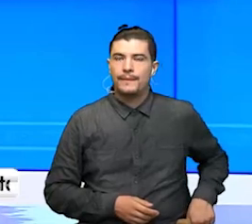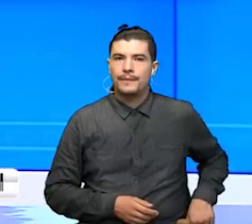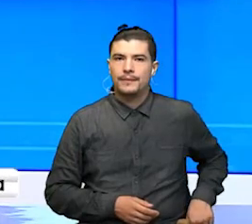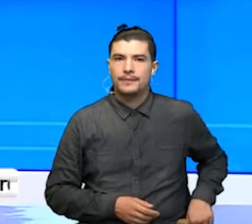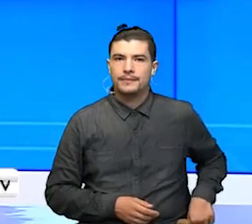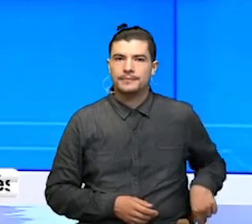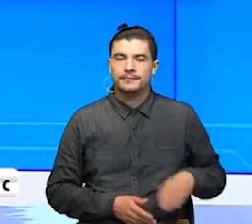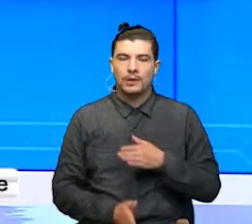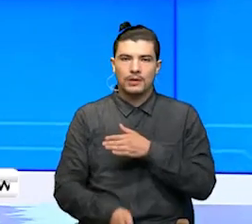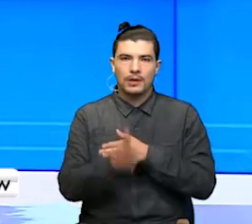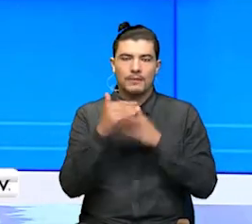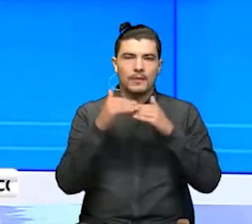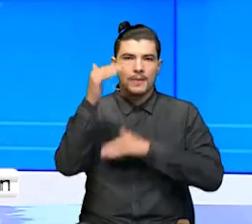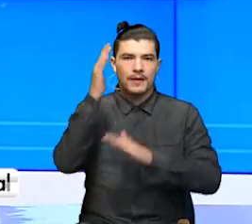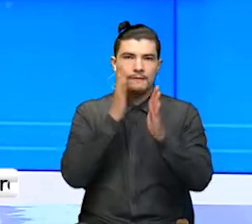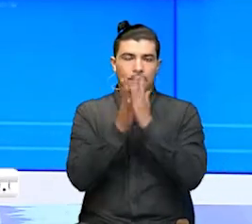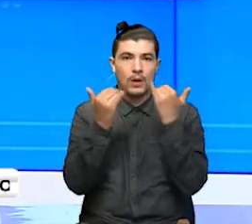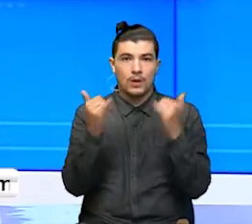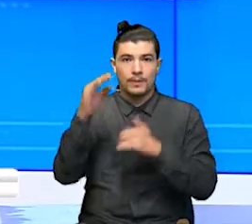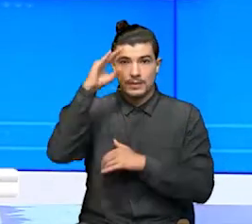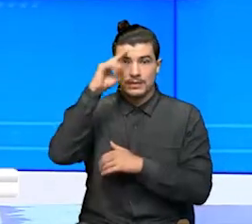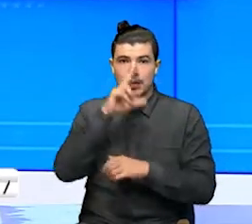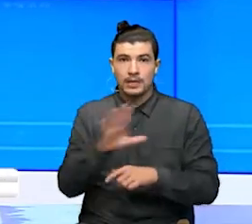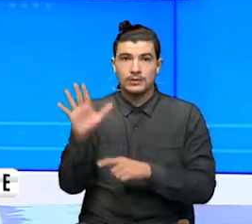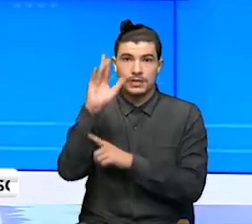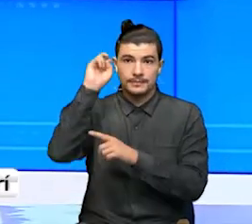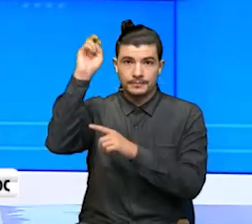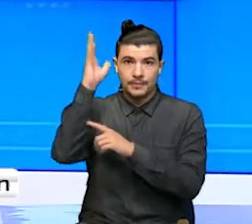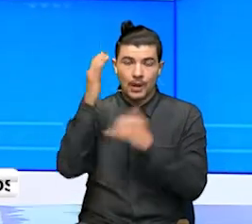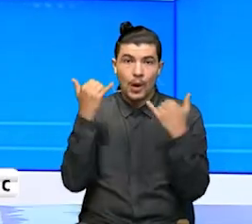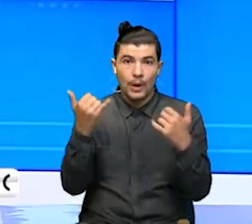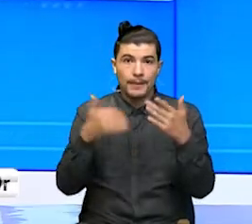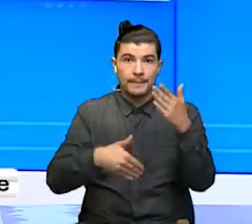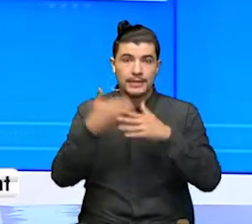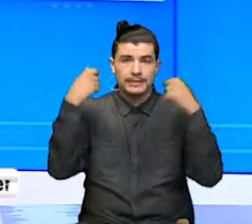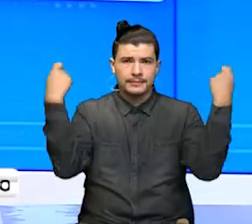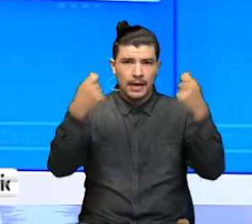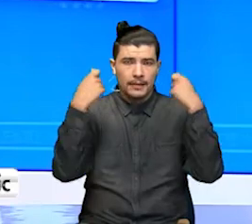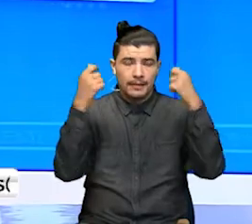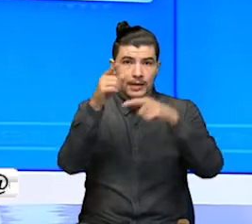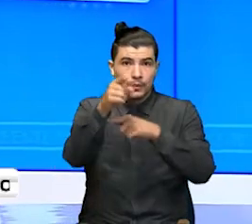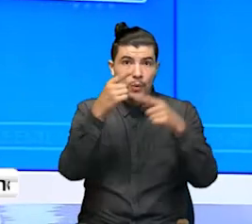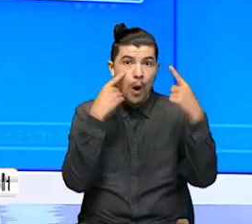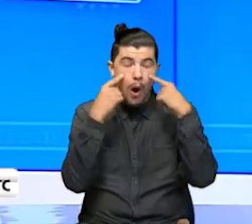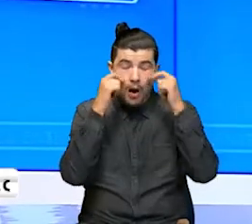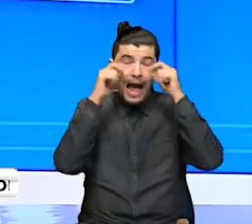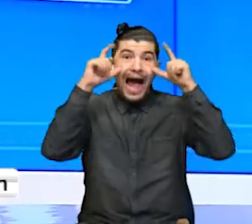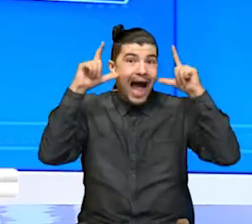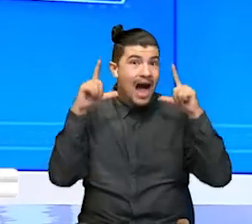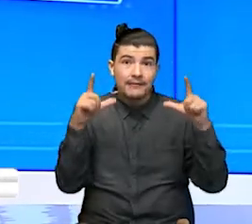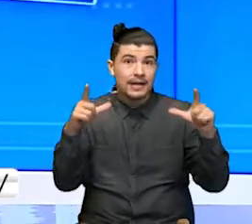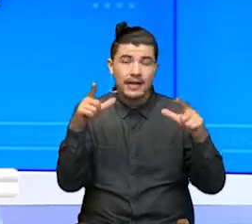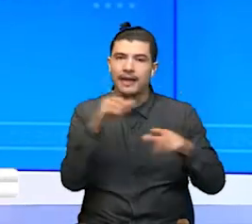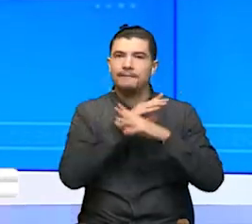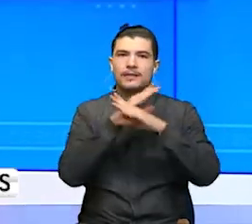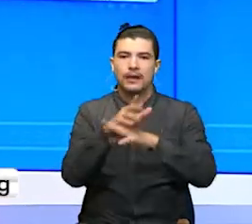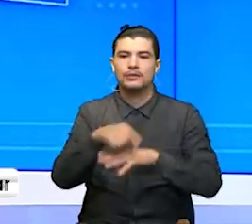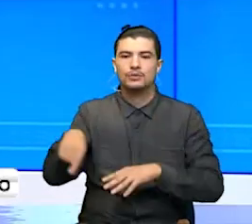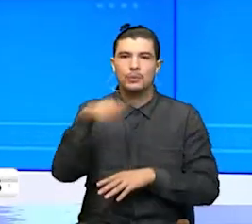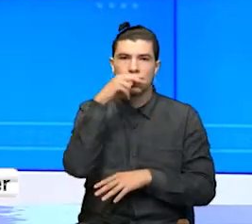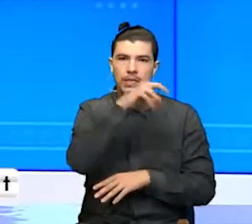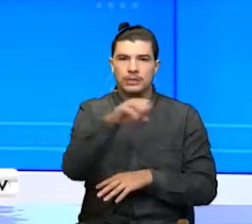en la policía de norte de santander inicia la campaña abre tus ojos con la que buscan que los menores de edad no sigan víctimas de abuso sexual